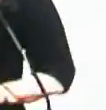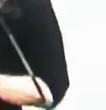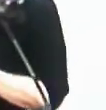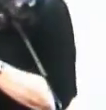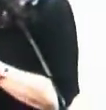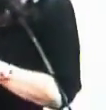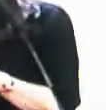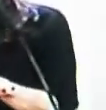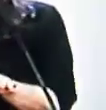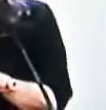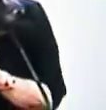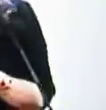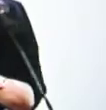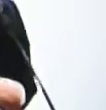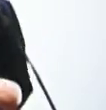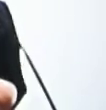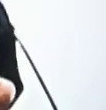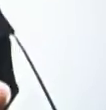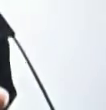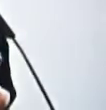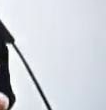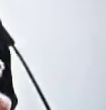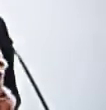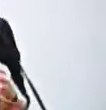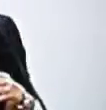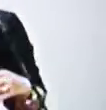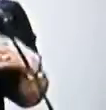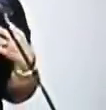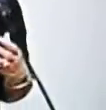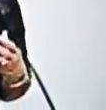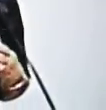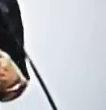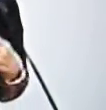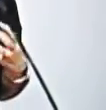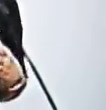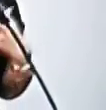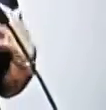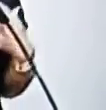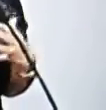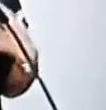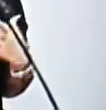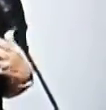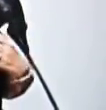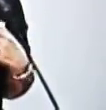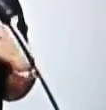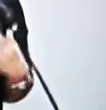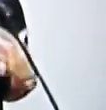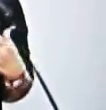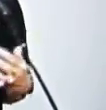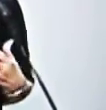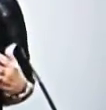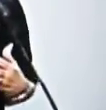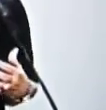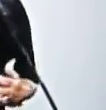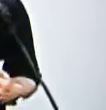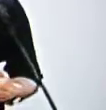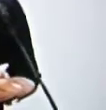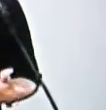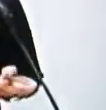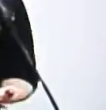fuerza. Yo lo veo no solamente como un mensaje de solidaridad o de consuelo, que lo es, sin lugar a